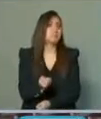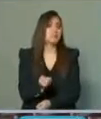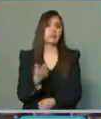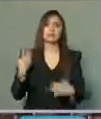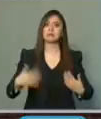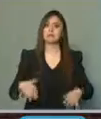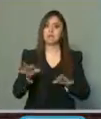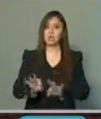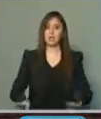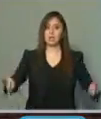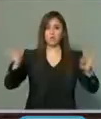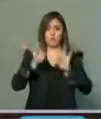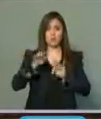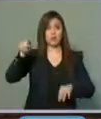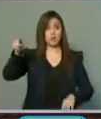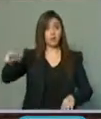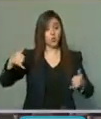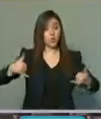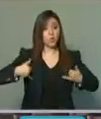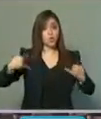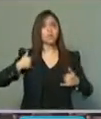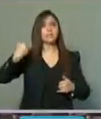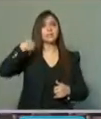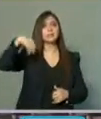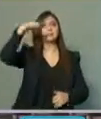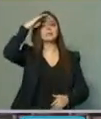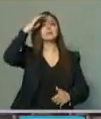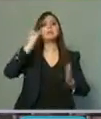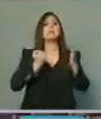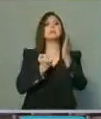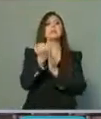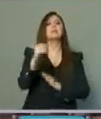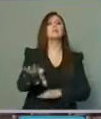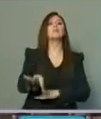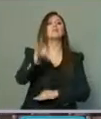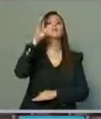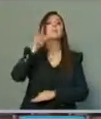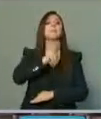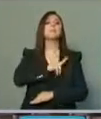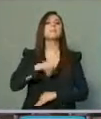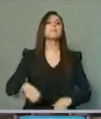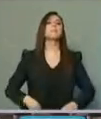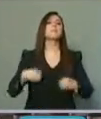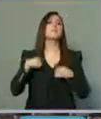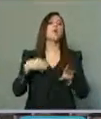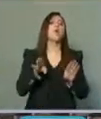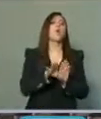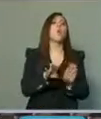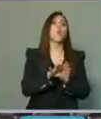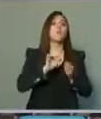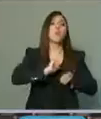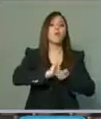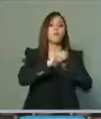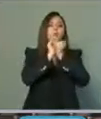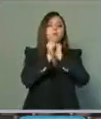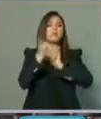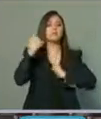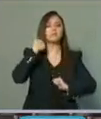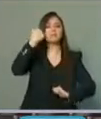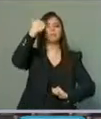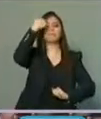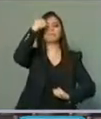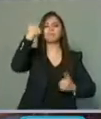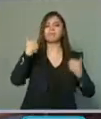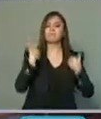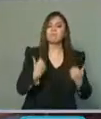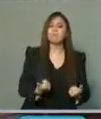ahora pueden elegir vivir de una manera muchísimo más inteligente. Tener una conciencia en cuanto a